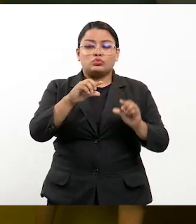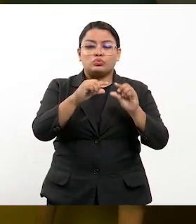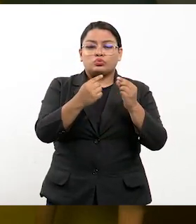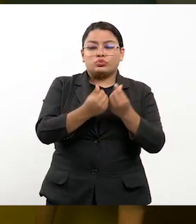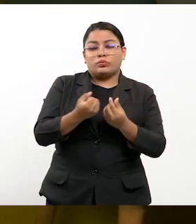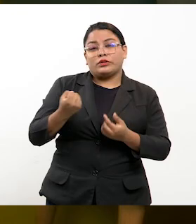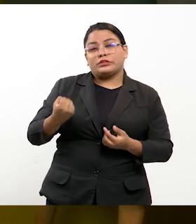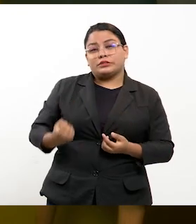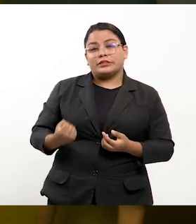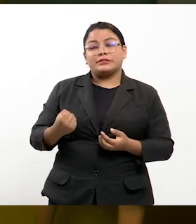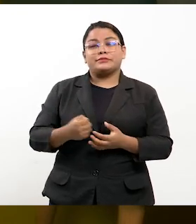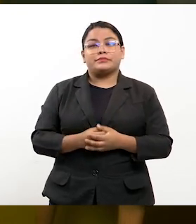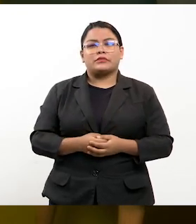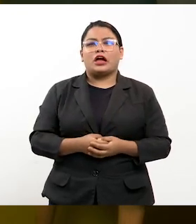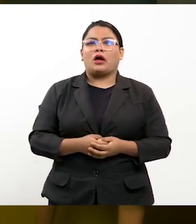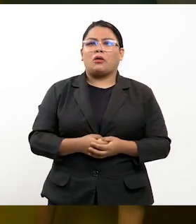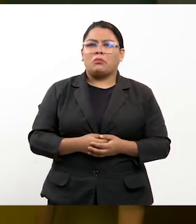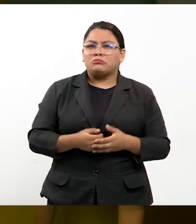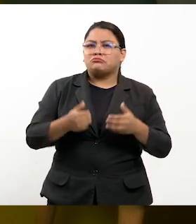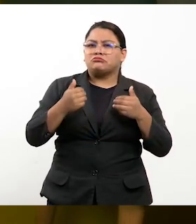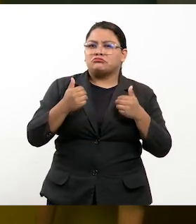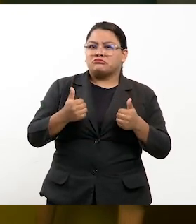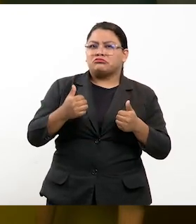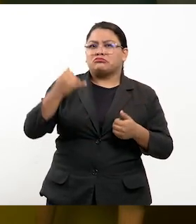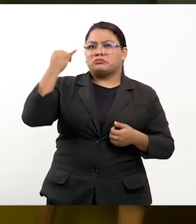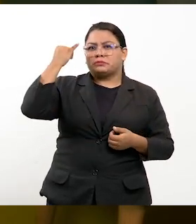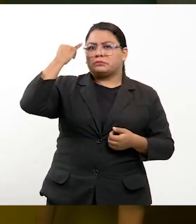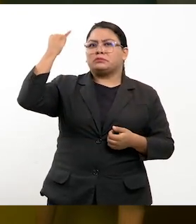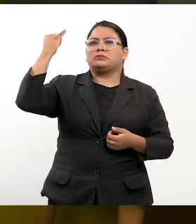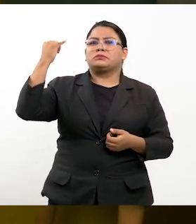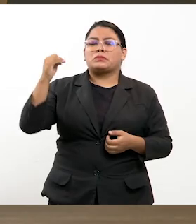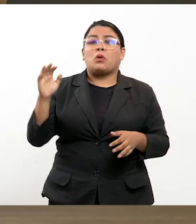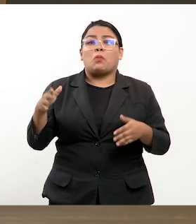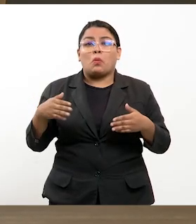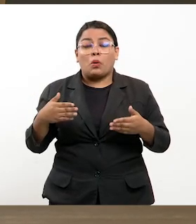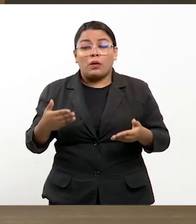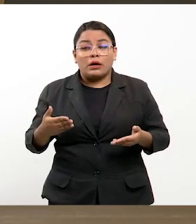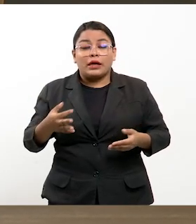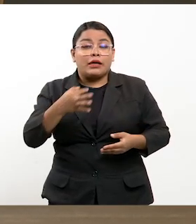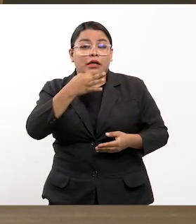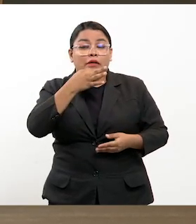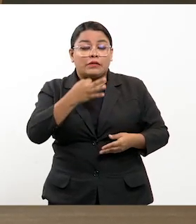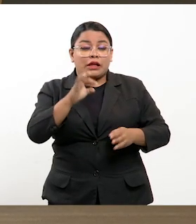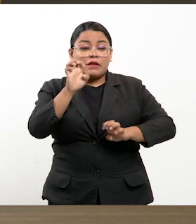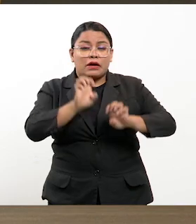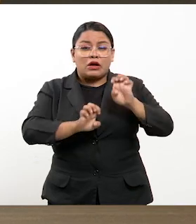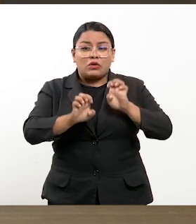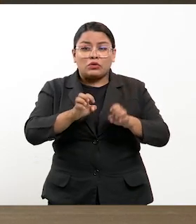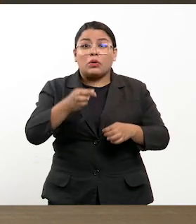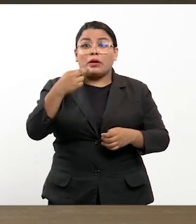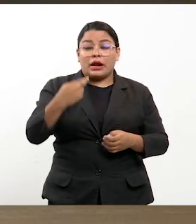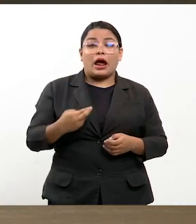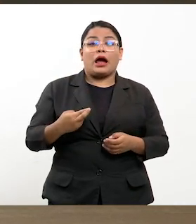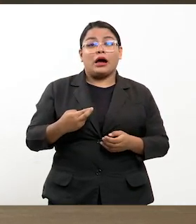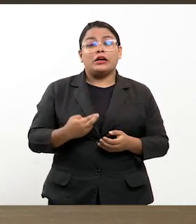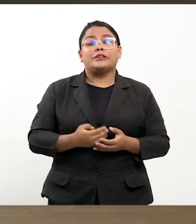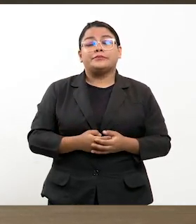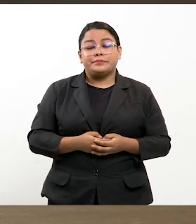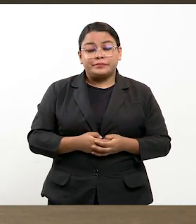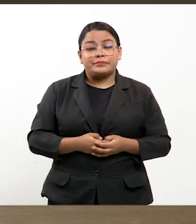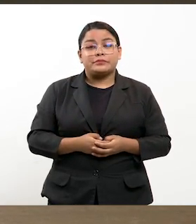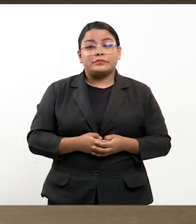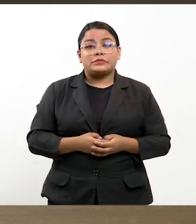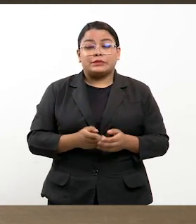grupos de estudiantes. Eso me parece muy bueno, Marlene, puesto que realmente es una evaluación auténtica, como usted lo mencionaba,